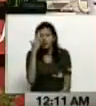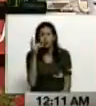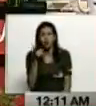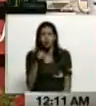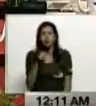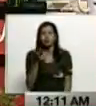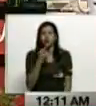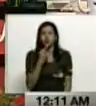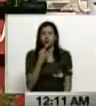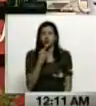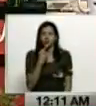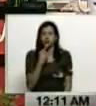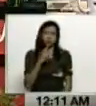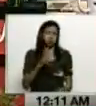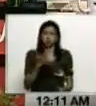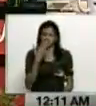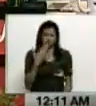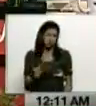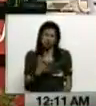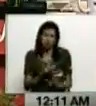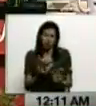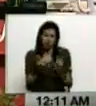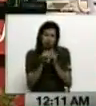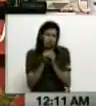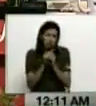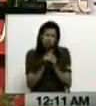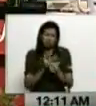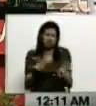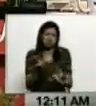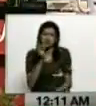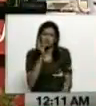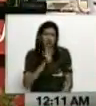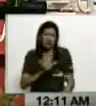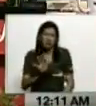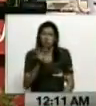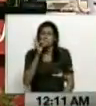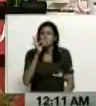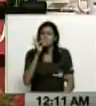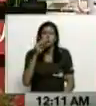nada porque él lo dice así yo no no me meto solo